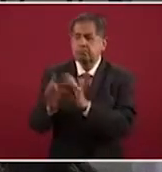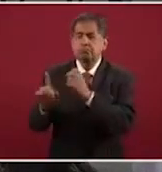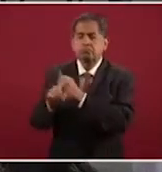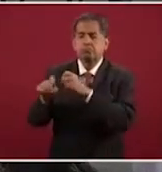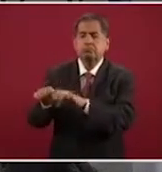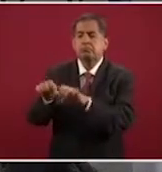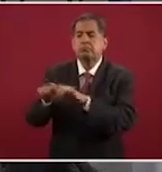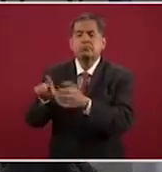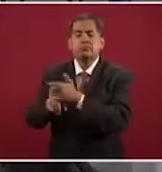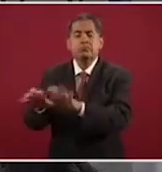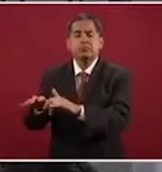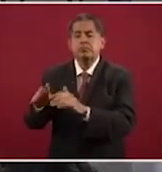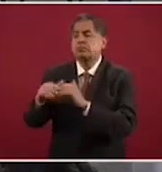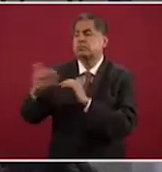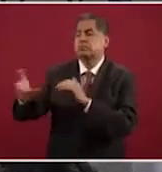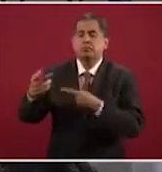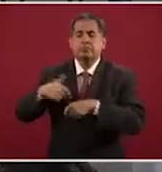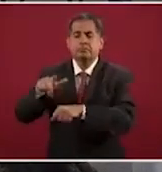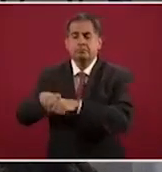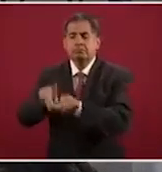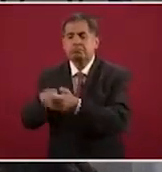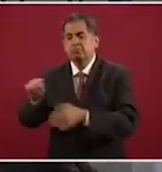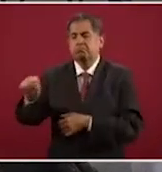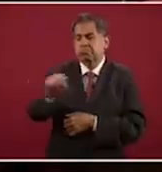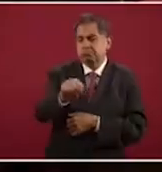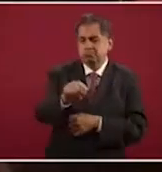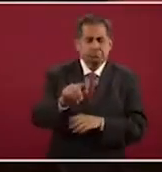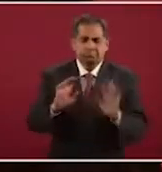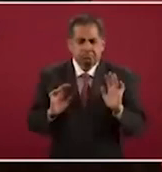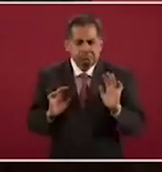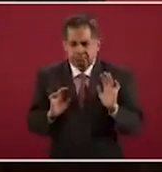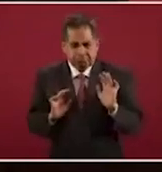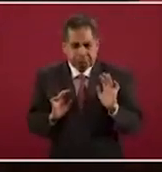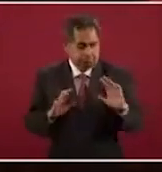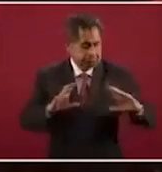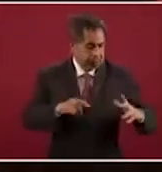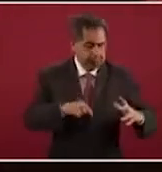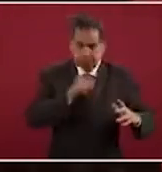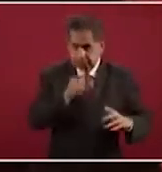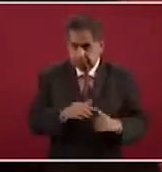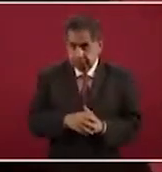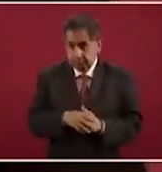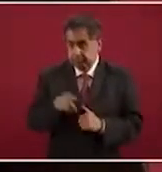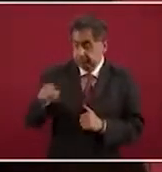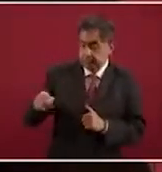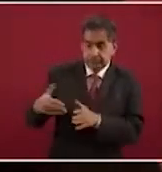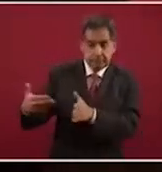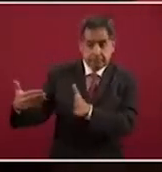equipos periféricos, computadores personales, y en atención a que hubo este